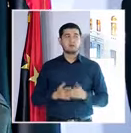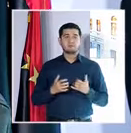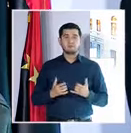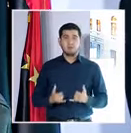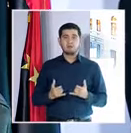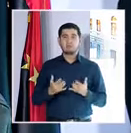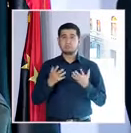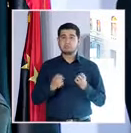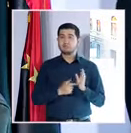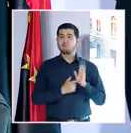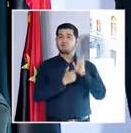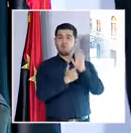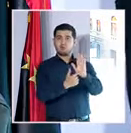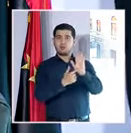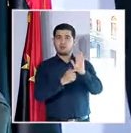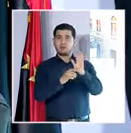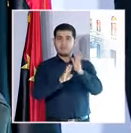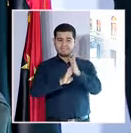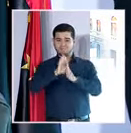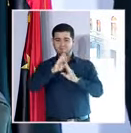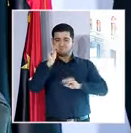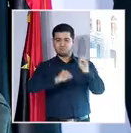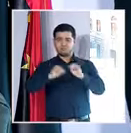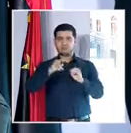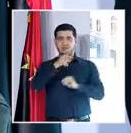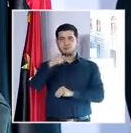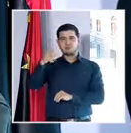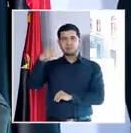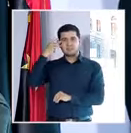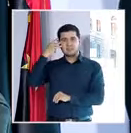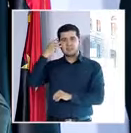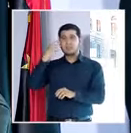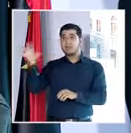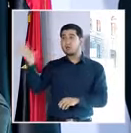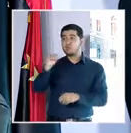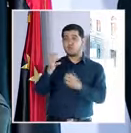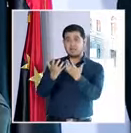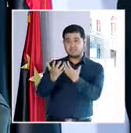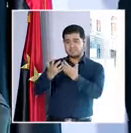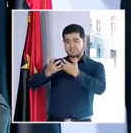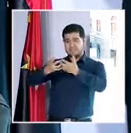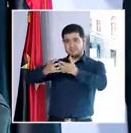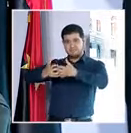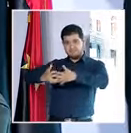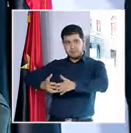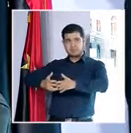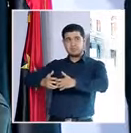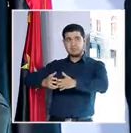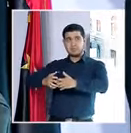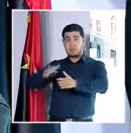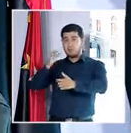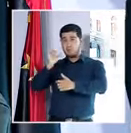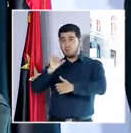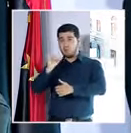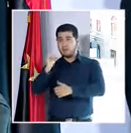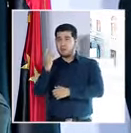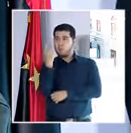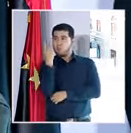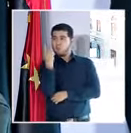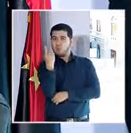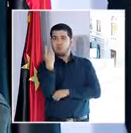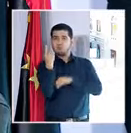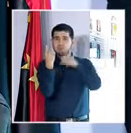Quiero reconocer al sector productivo de Norte de Santander, al sector gremial, porque como uno solo nos hemos